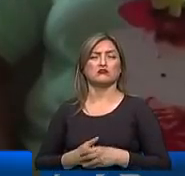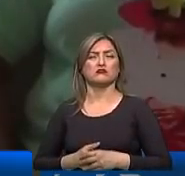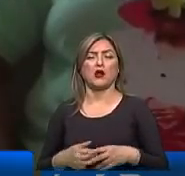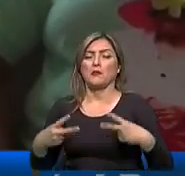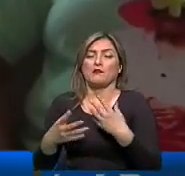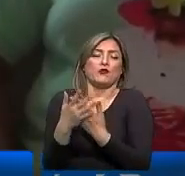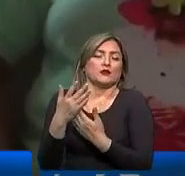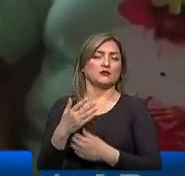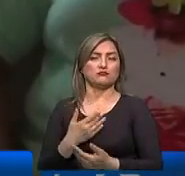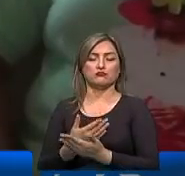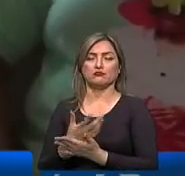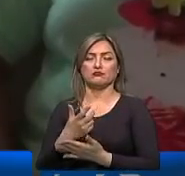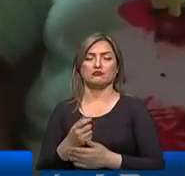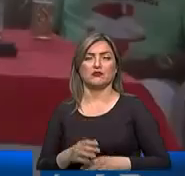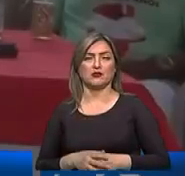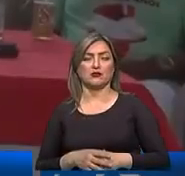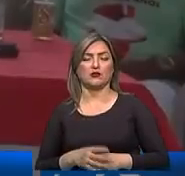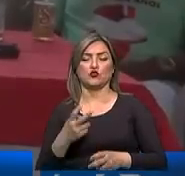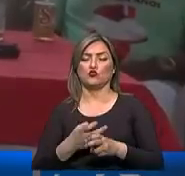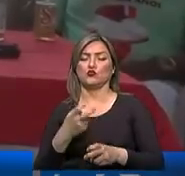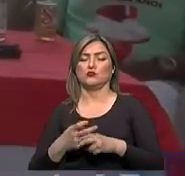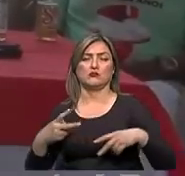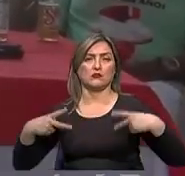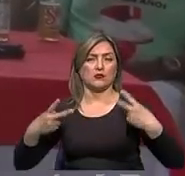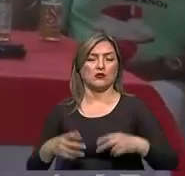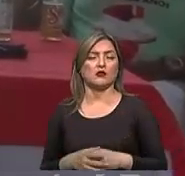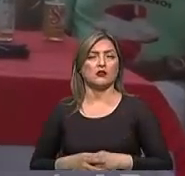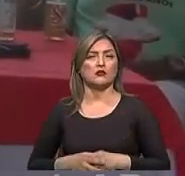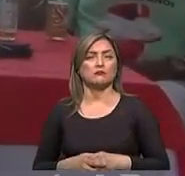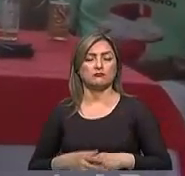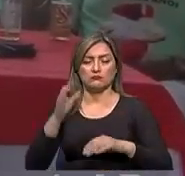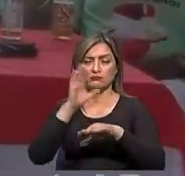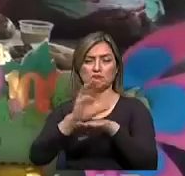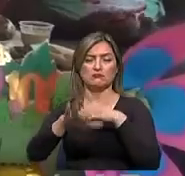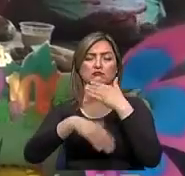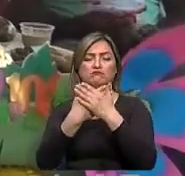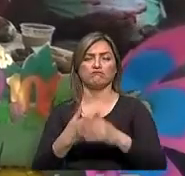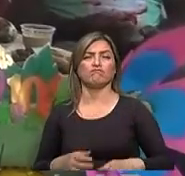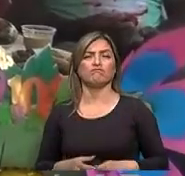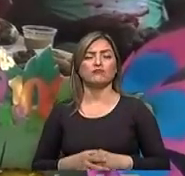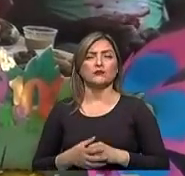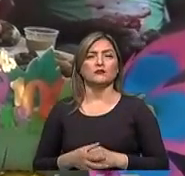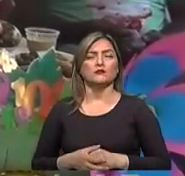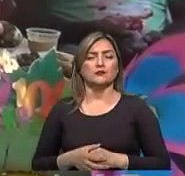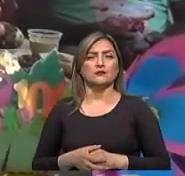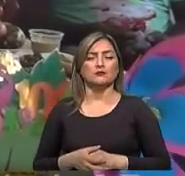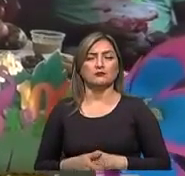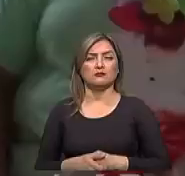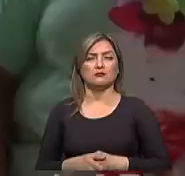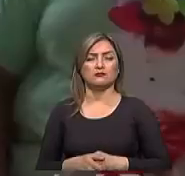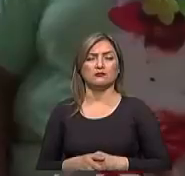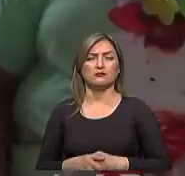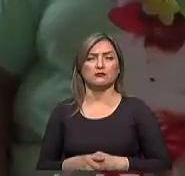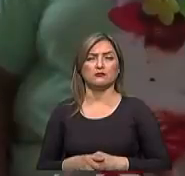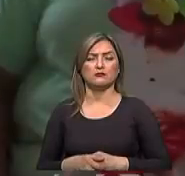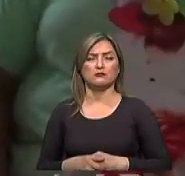para conseguir. Ahora la vida está más dura. Además nos envía un consejo a todos en estos tiempos difíciles que vivimos.